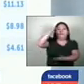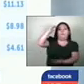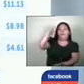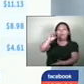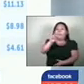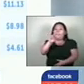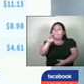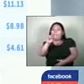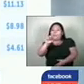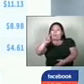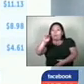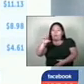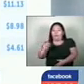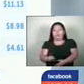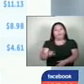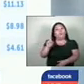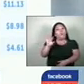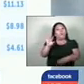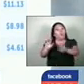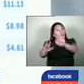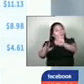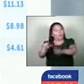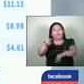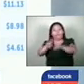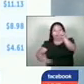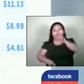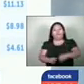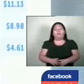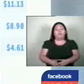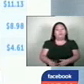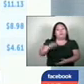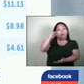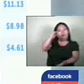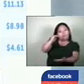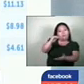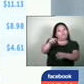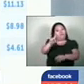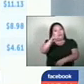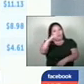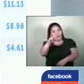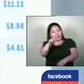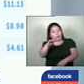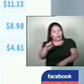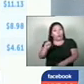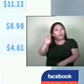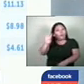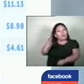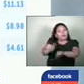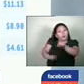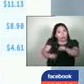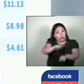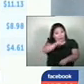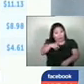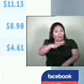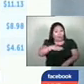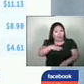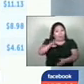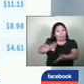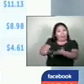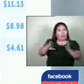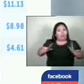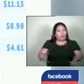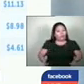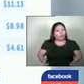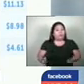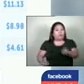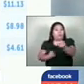de 8 dólares con 98 centavos. Y el de 10 libras, 4 dólares con 61 centavos. Quienes cuenten con el subsidio del gobierno